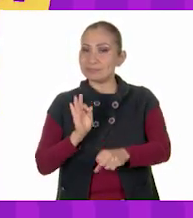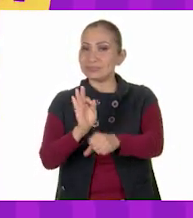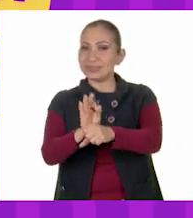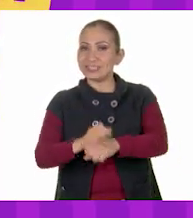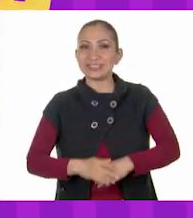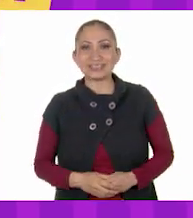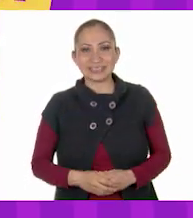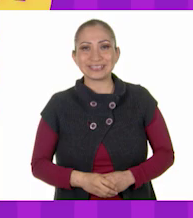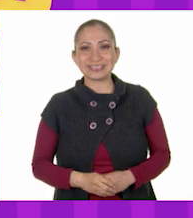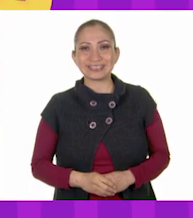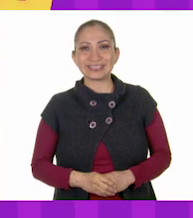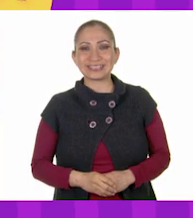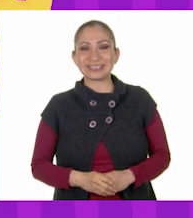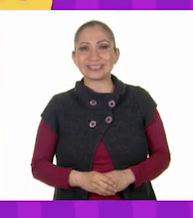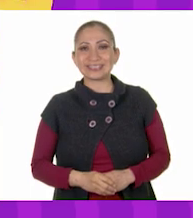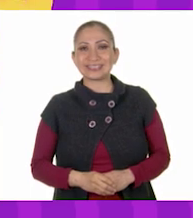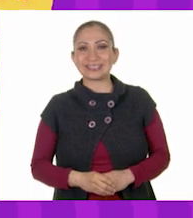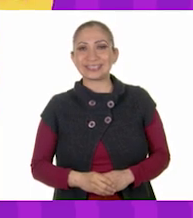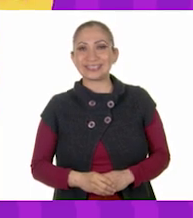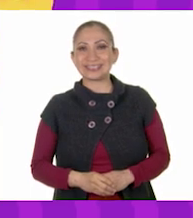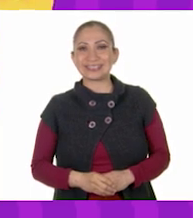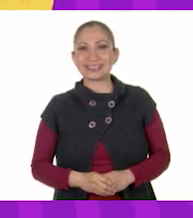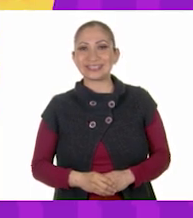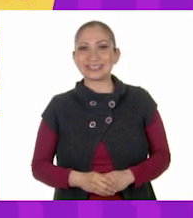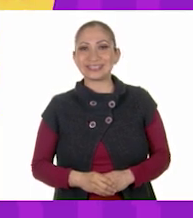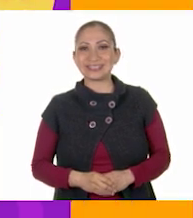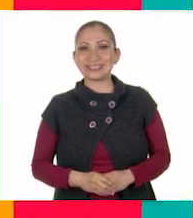a los otros.